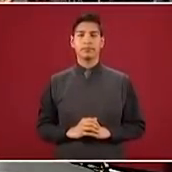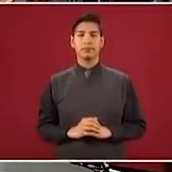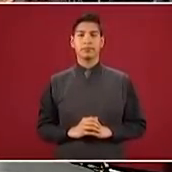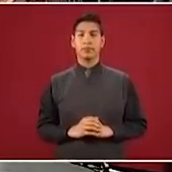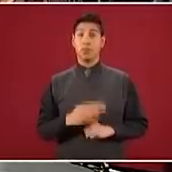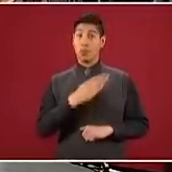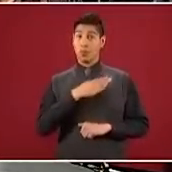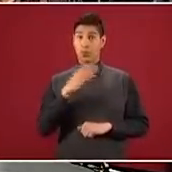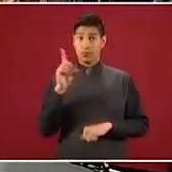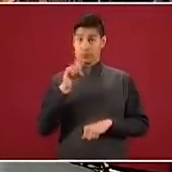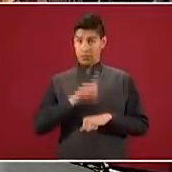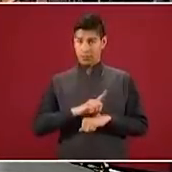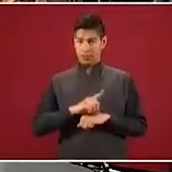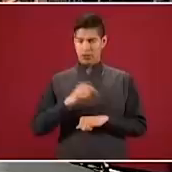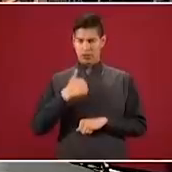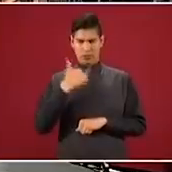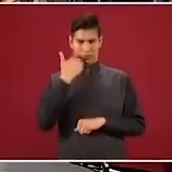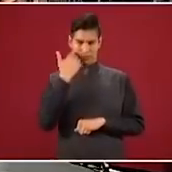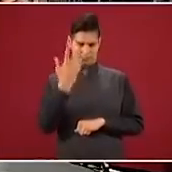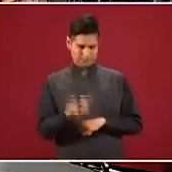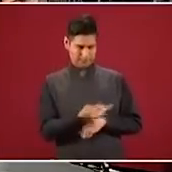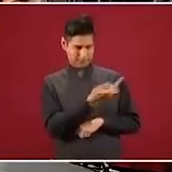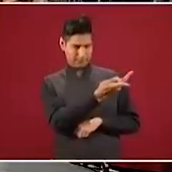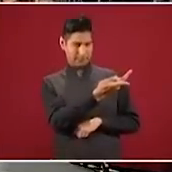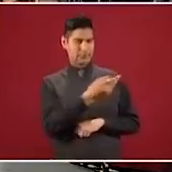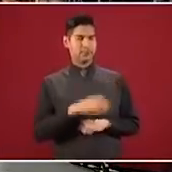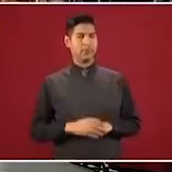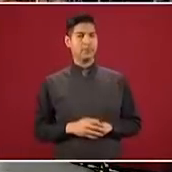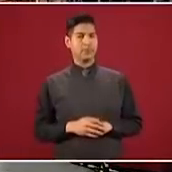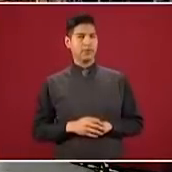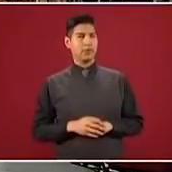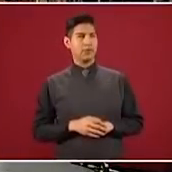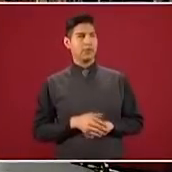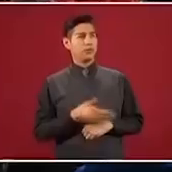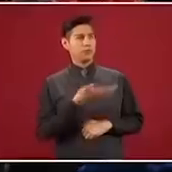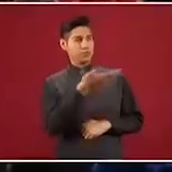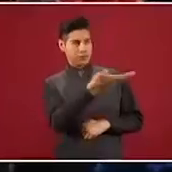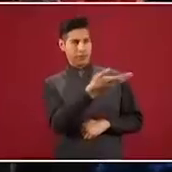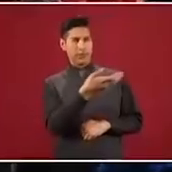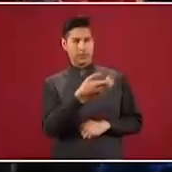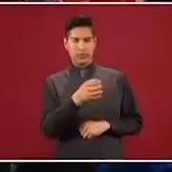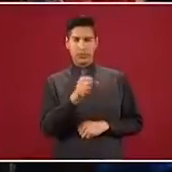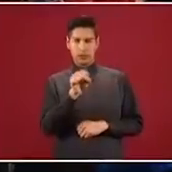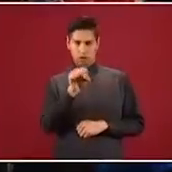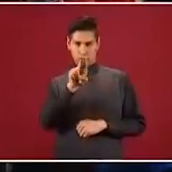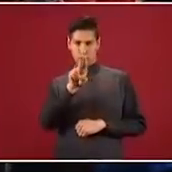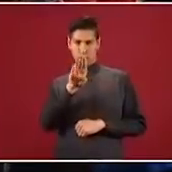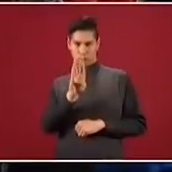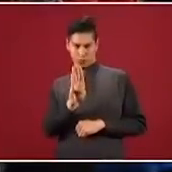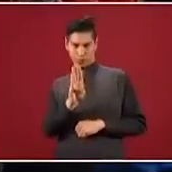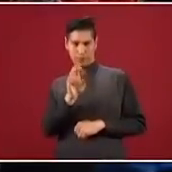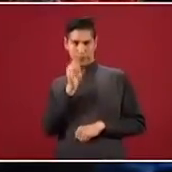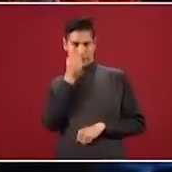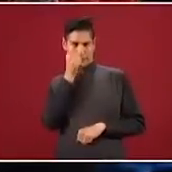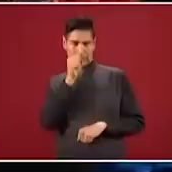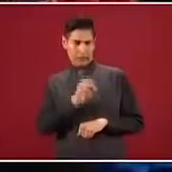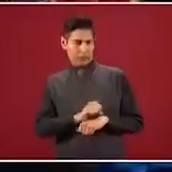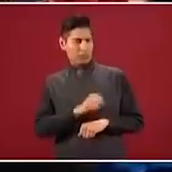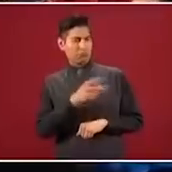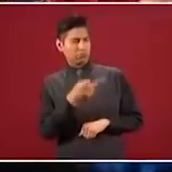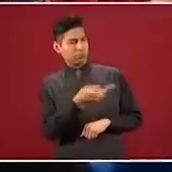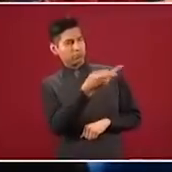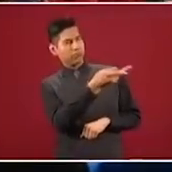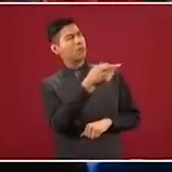Buenos días. Yo quisiera preguntarle puntualmente a usted o si el subsecretario nos puede ayudar, ¿qué exactamente o